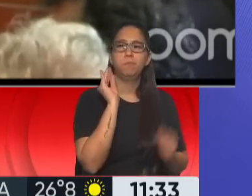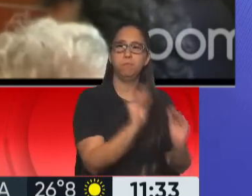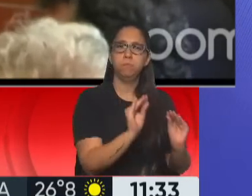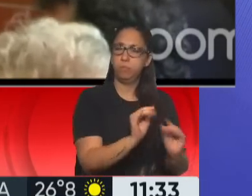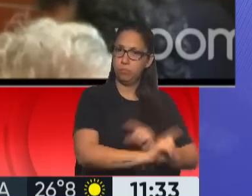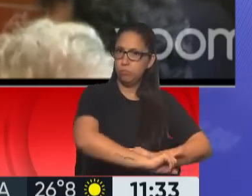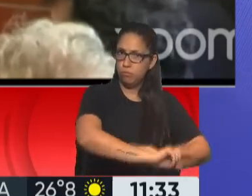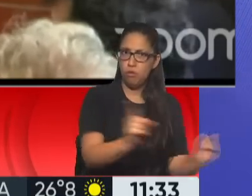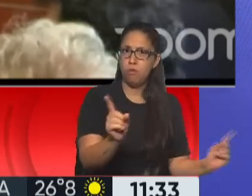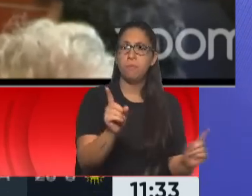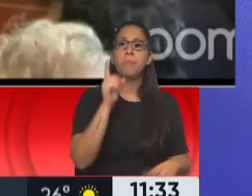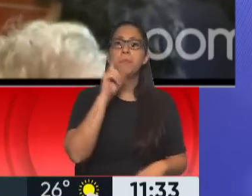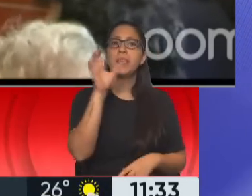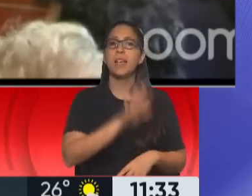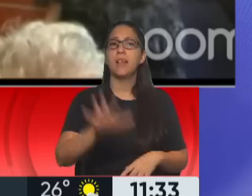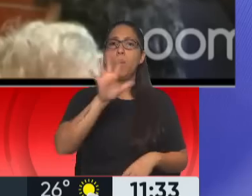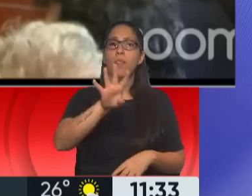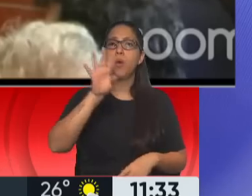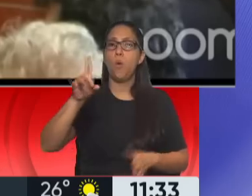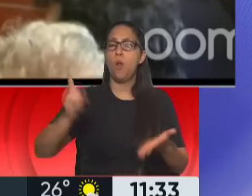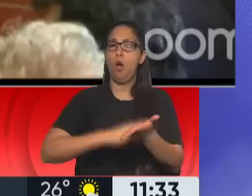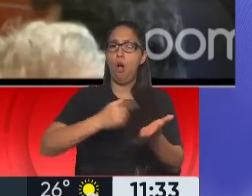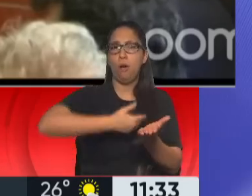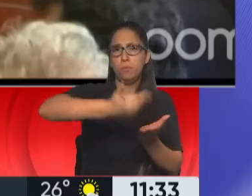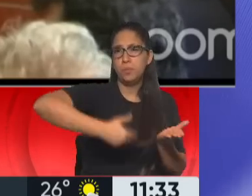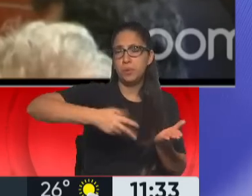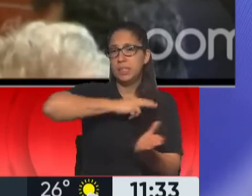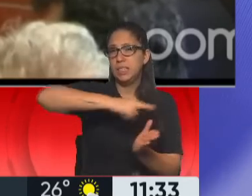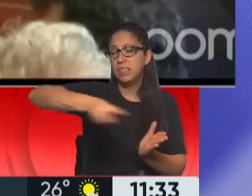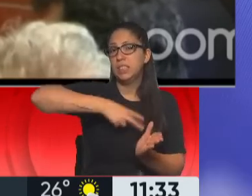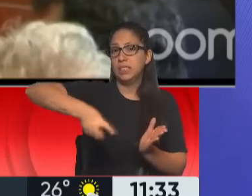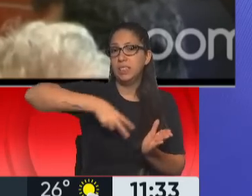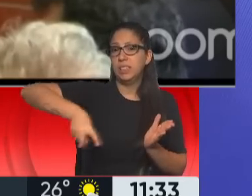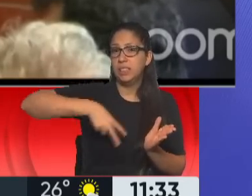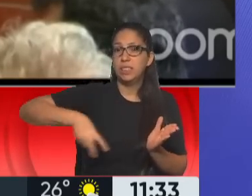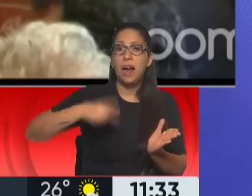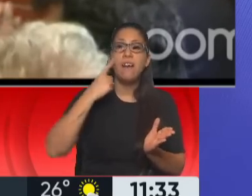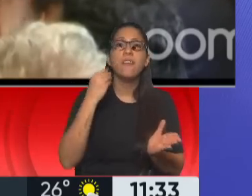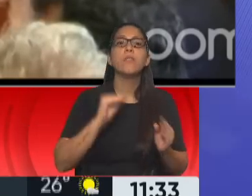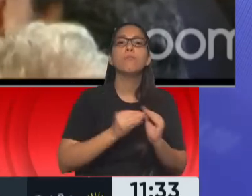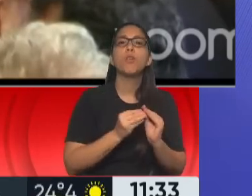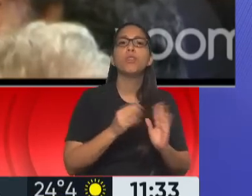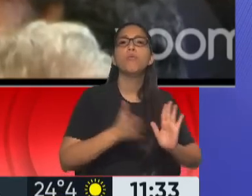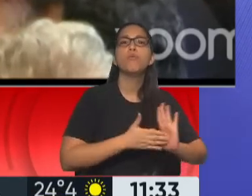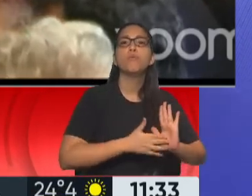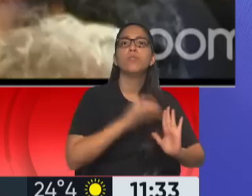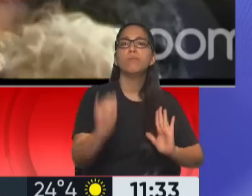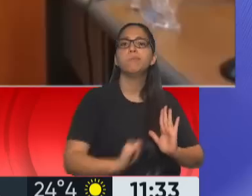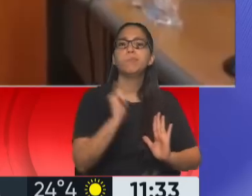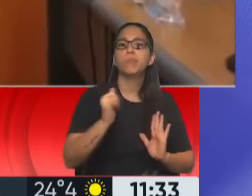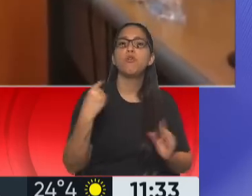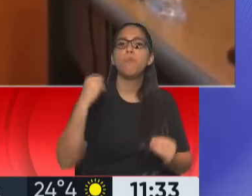dicen, bueno, son 1.541 páginas que va a haber que leer bastante para ver cómo justificaron los jueces este